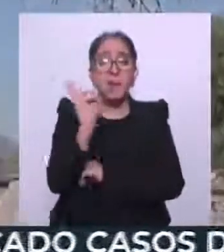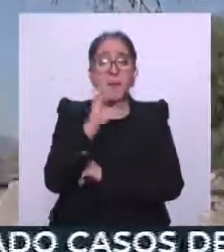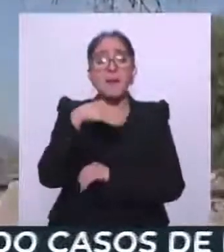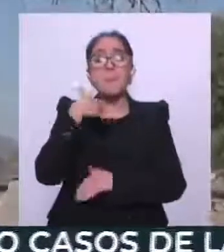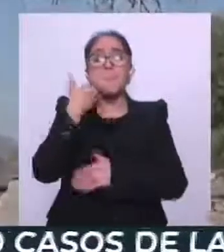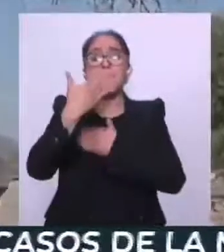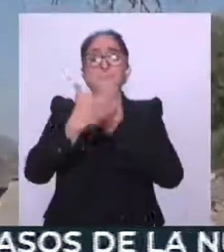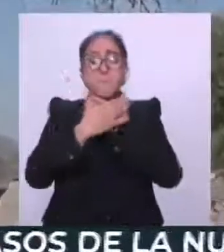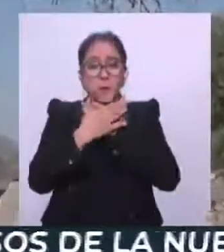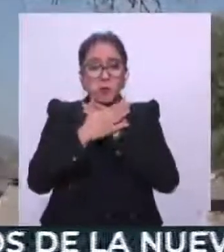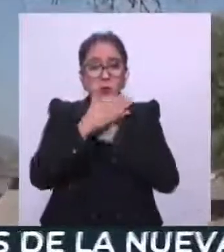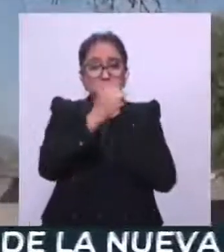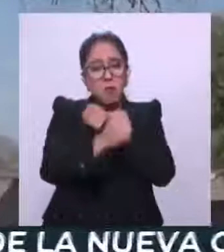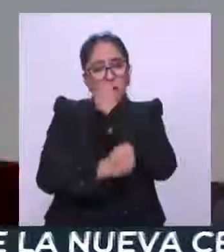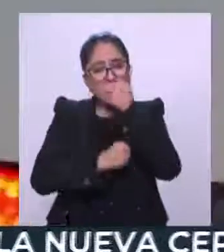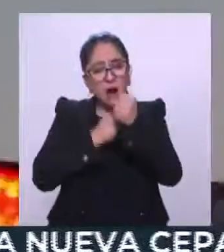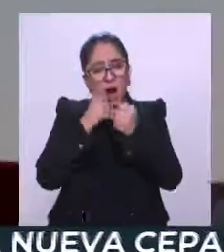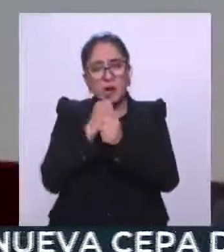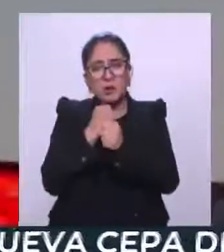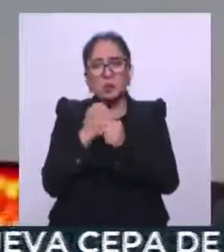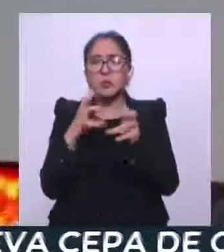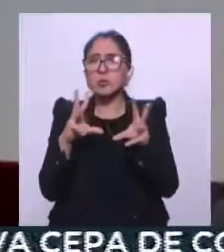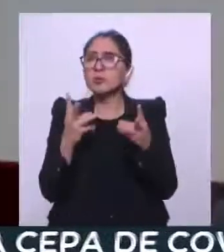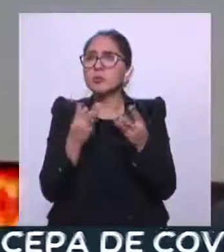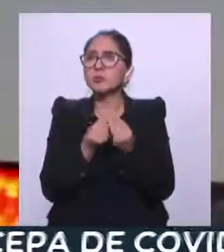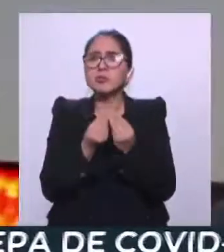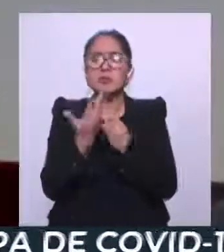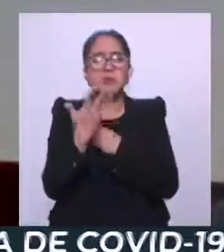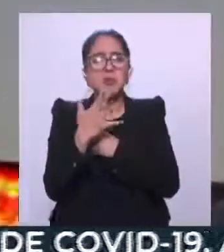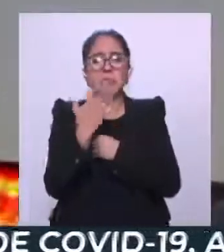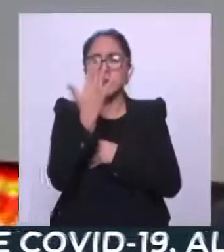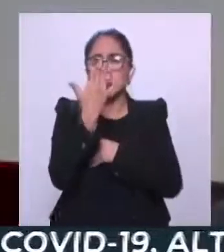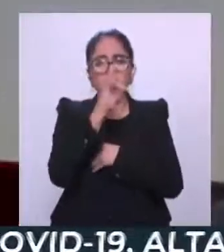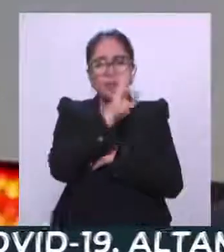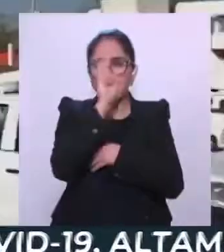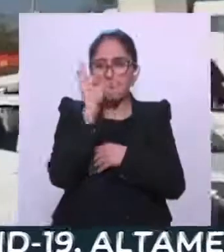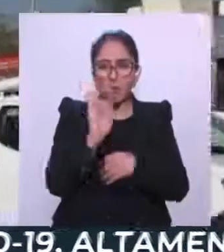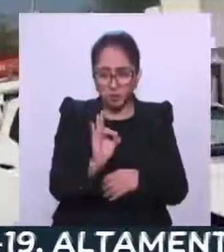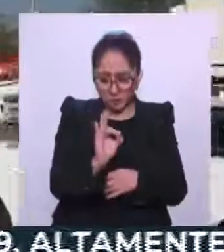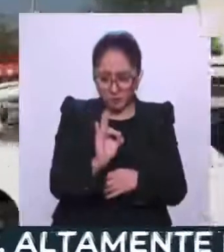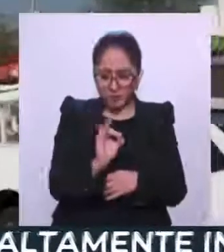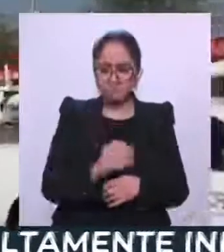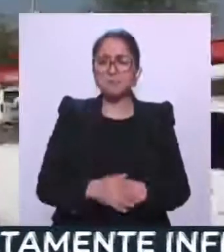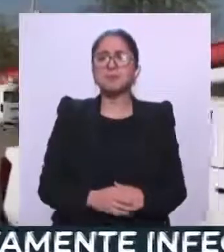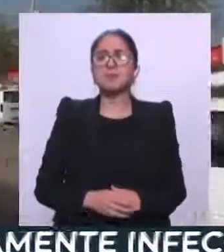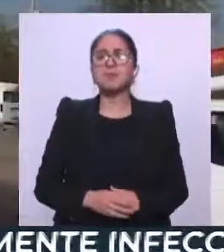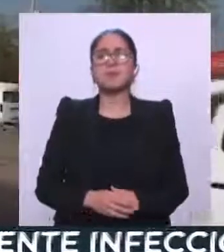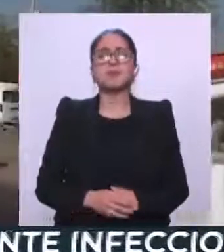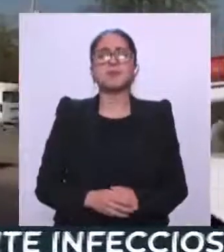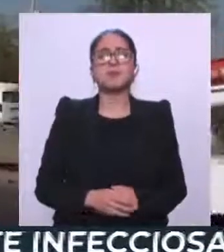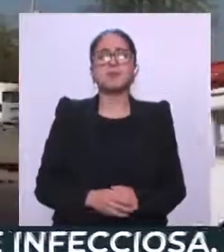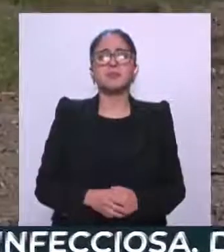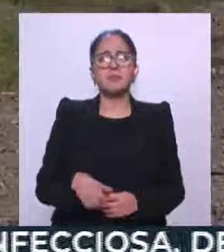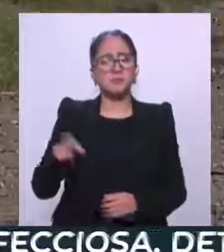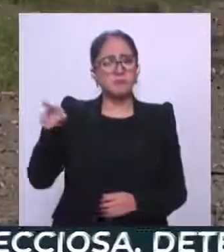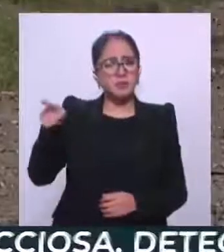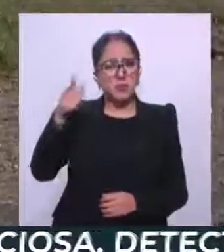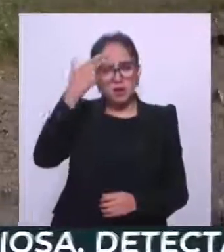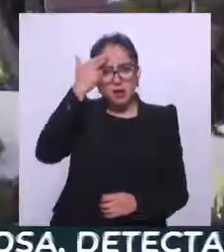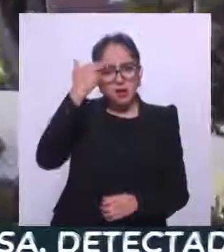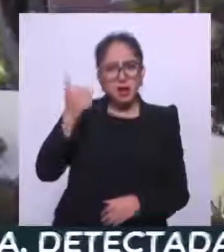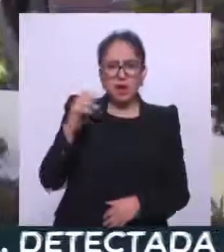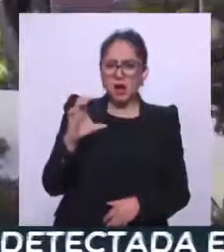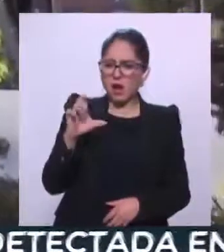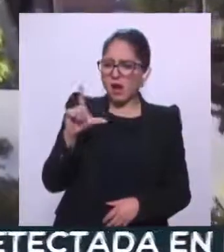próximos años esto va a llegar a un 50%. Bueno, ¿por qué tiene que ver, por qué tiene razón Claudia